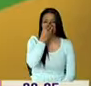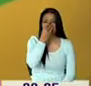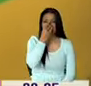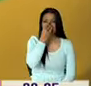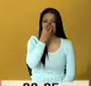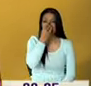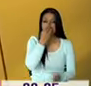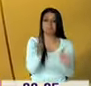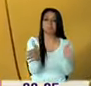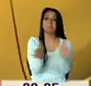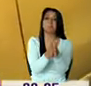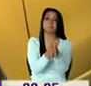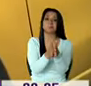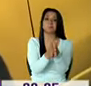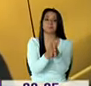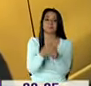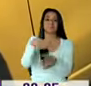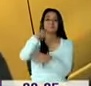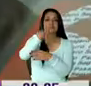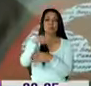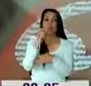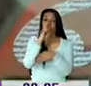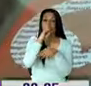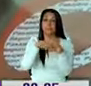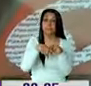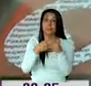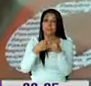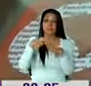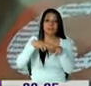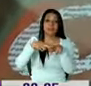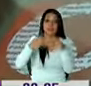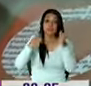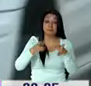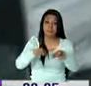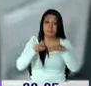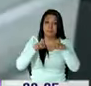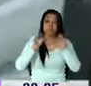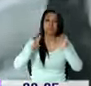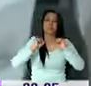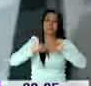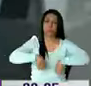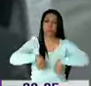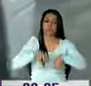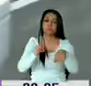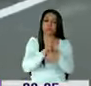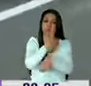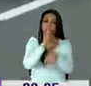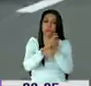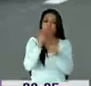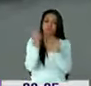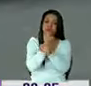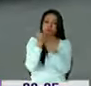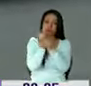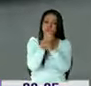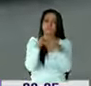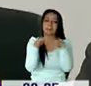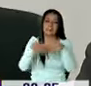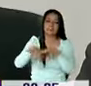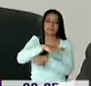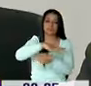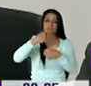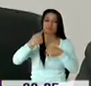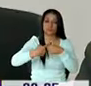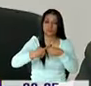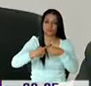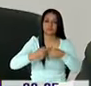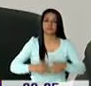Estos son los adhesivos que a partir de este 1 de junio los taxis regularizados tendrán y les permitirán trabajar en la ciudad de Quito.